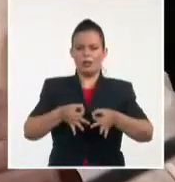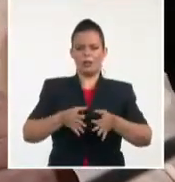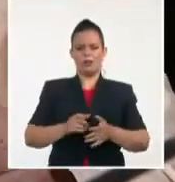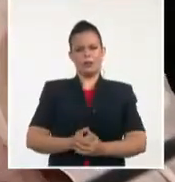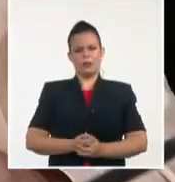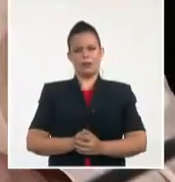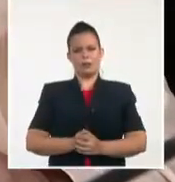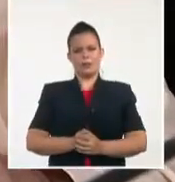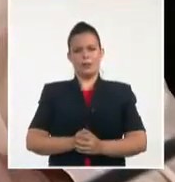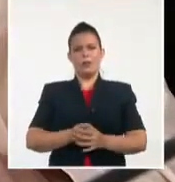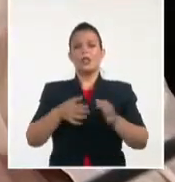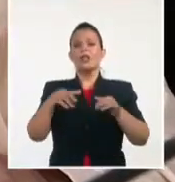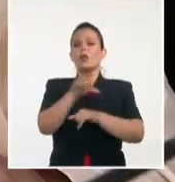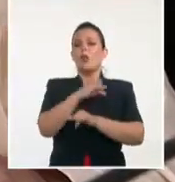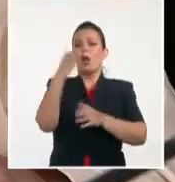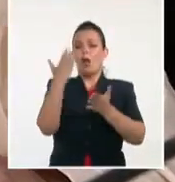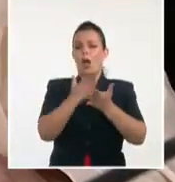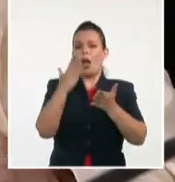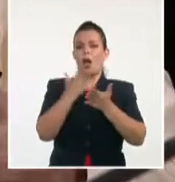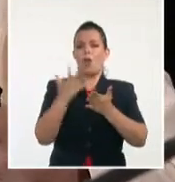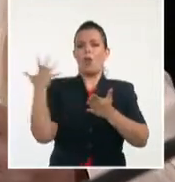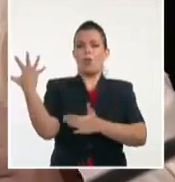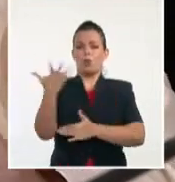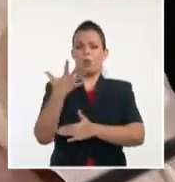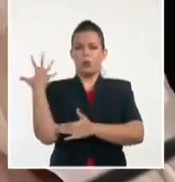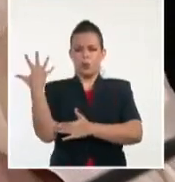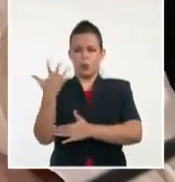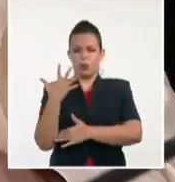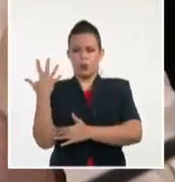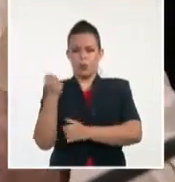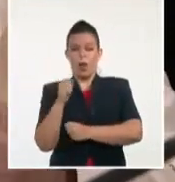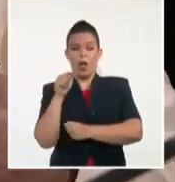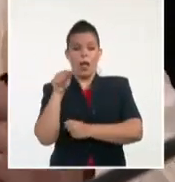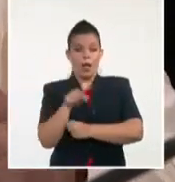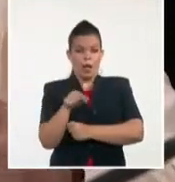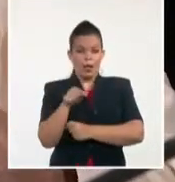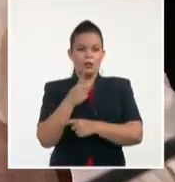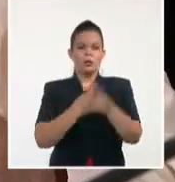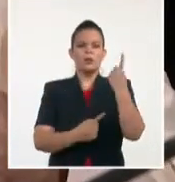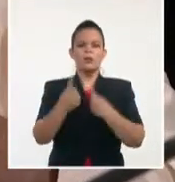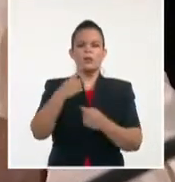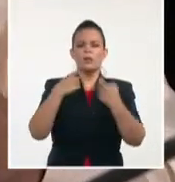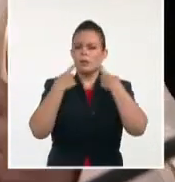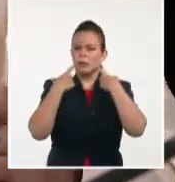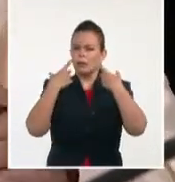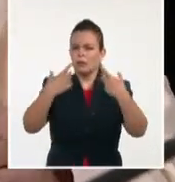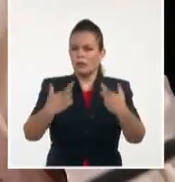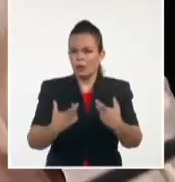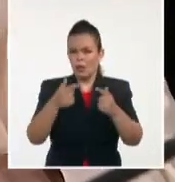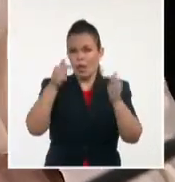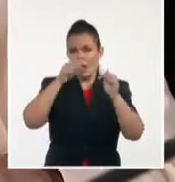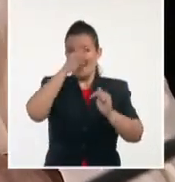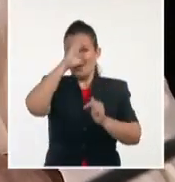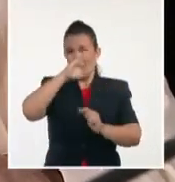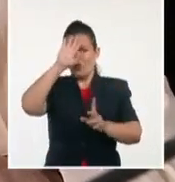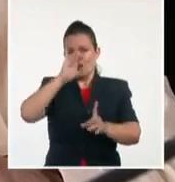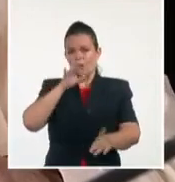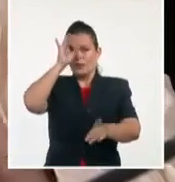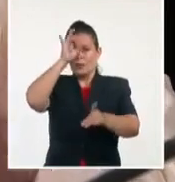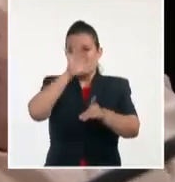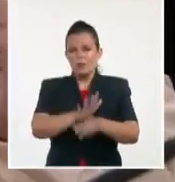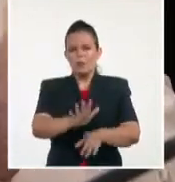escuela de meteorología que él se refería ha sido una escuela que se ha estado desarrollando en Cuba desde los primeros años de la